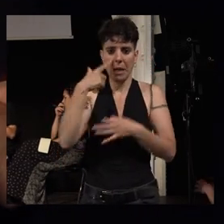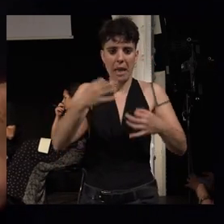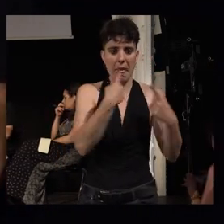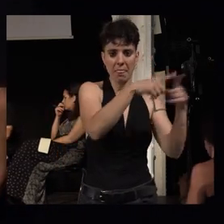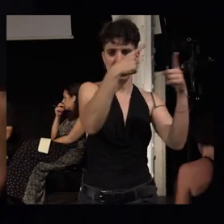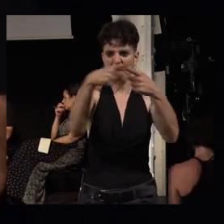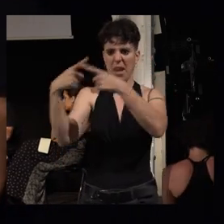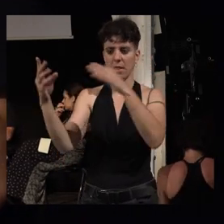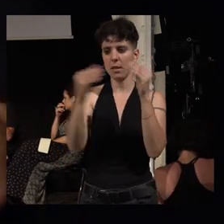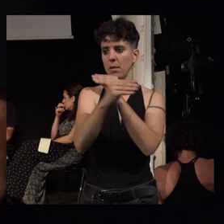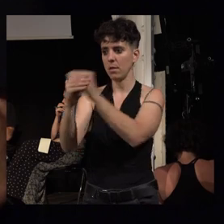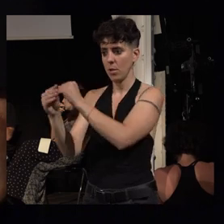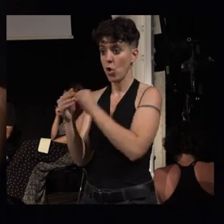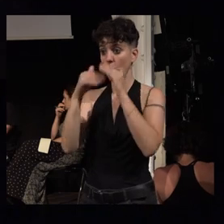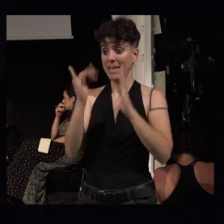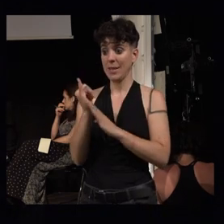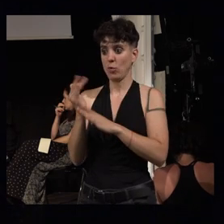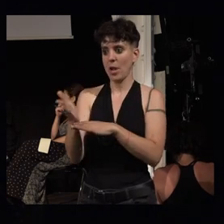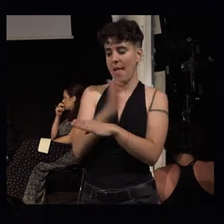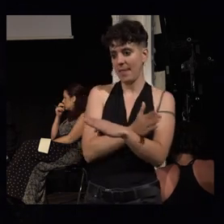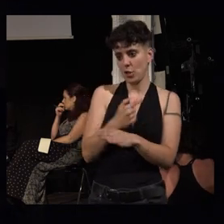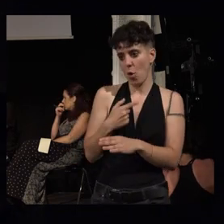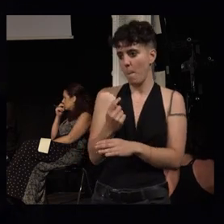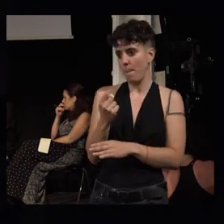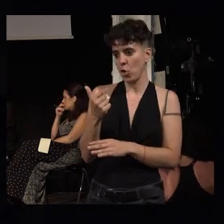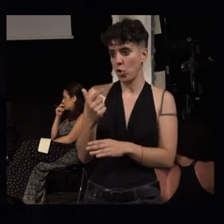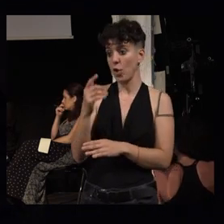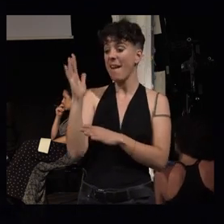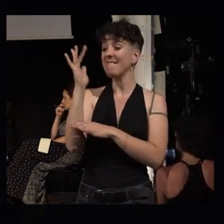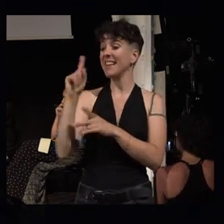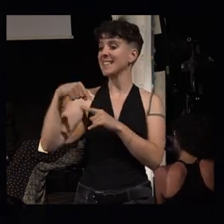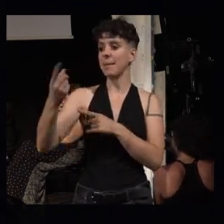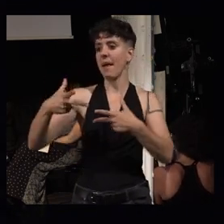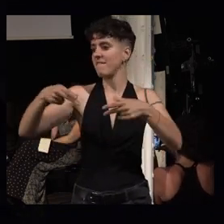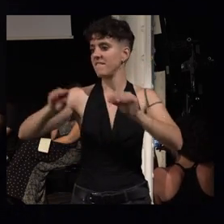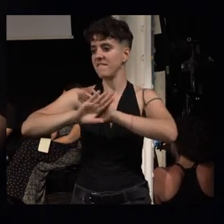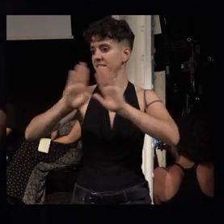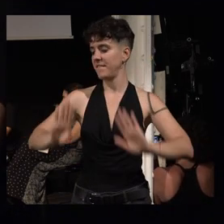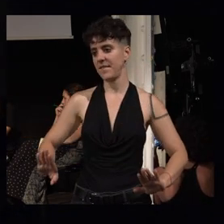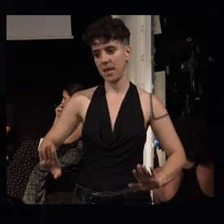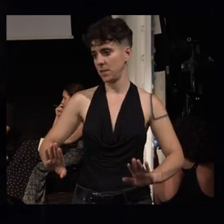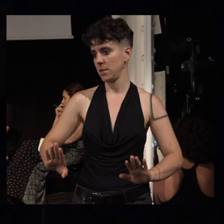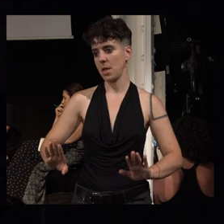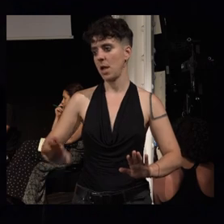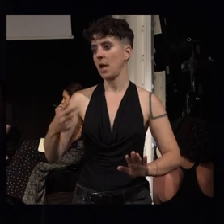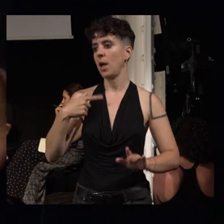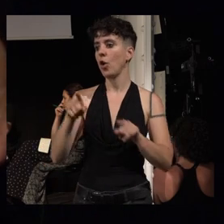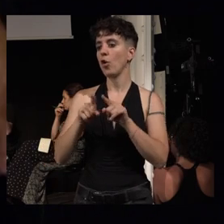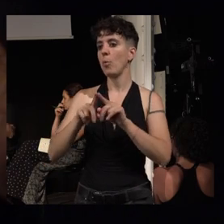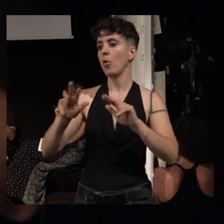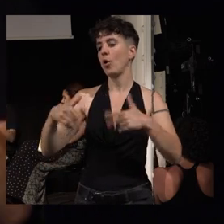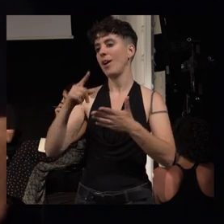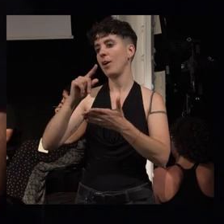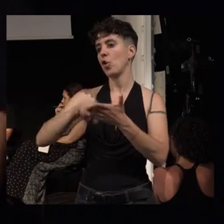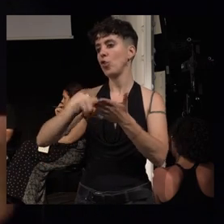Yo, antes de estar en la institución, y llevo muy poquito y ya me voy a marchar, este viernes que viene acabo la licitación y hemos presentado